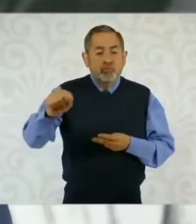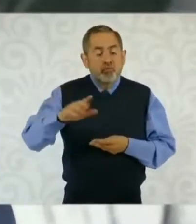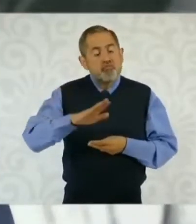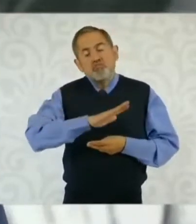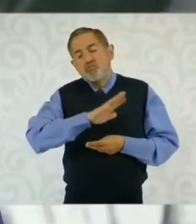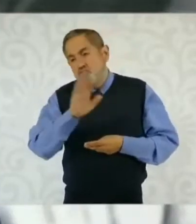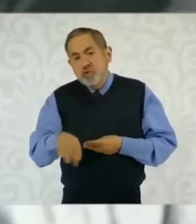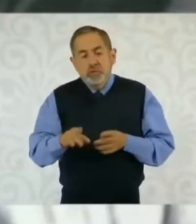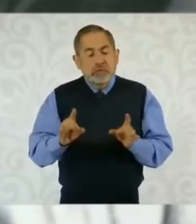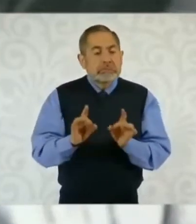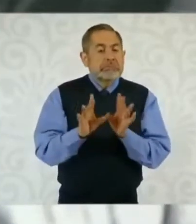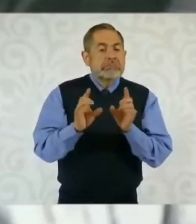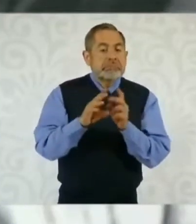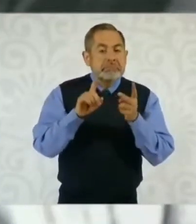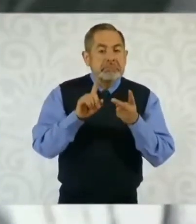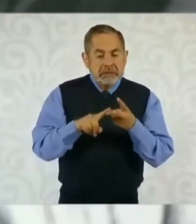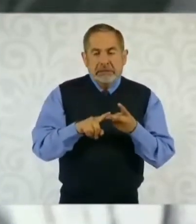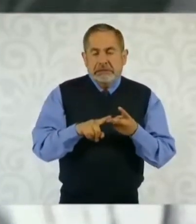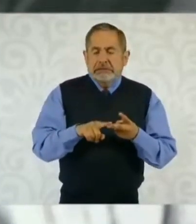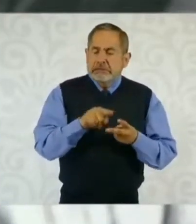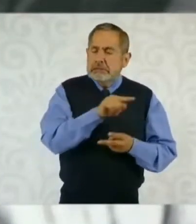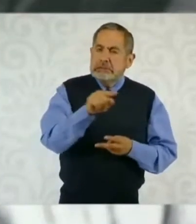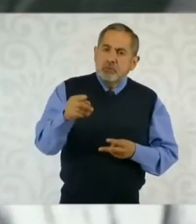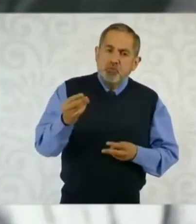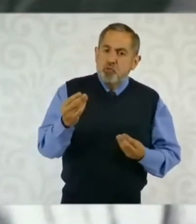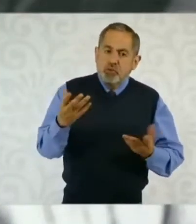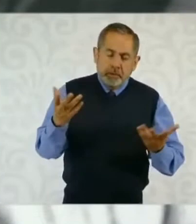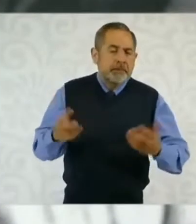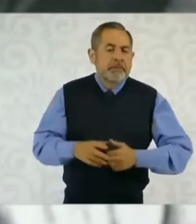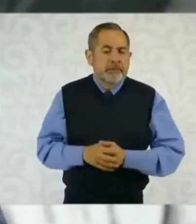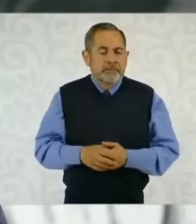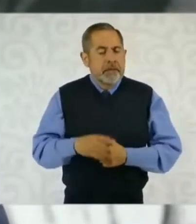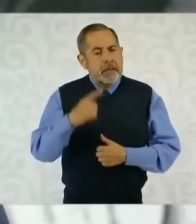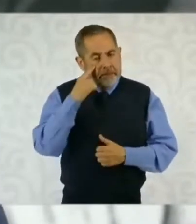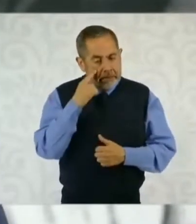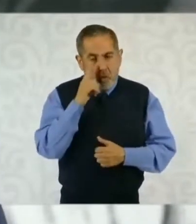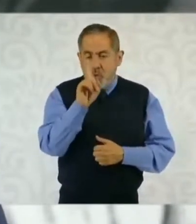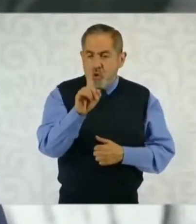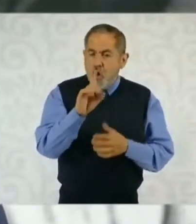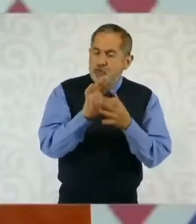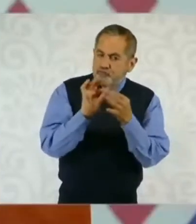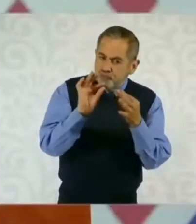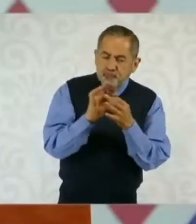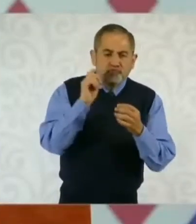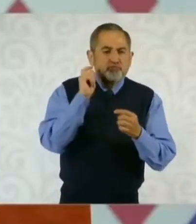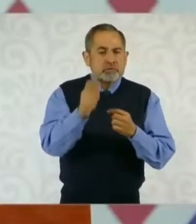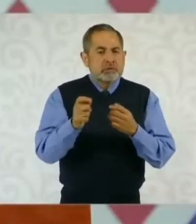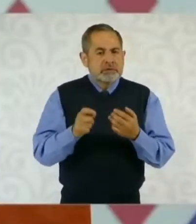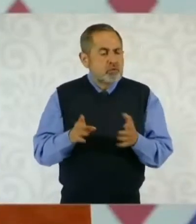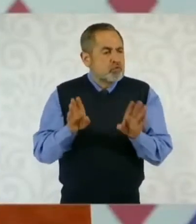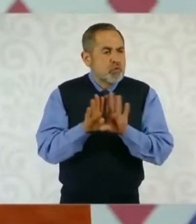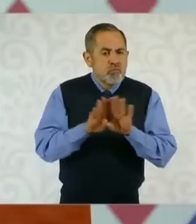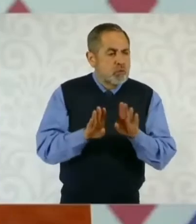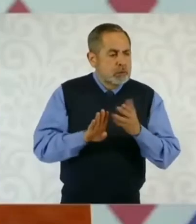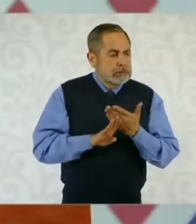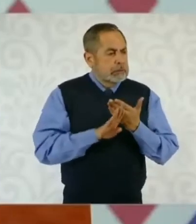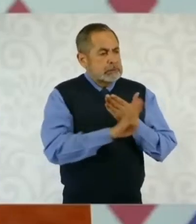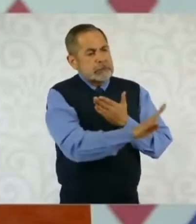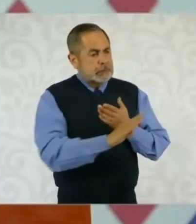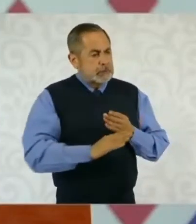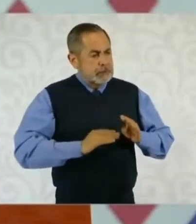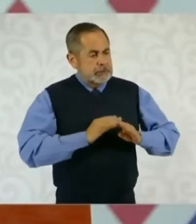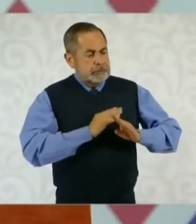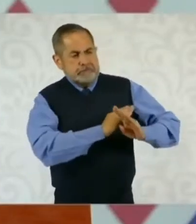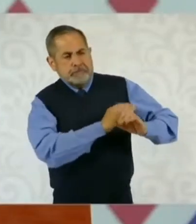por casos en forma importante. Entonces, el primer aspecto tiene que ver cómo prevenir que eso